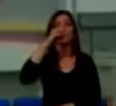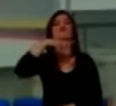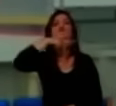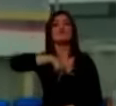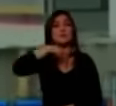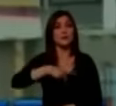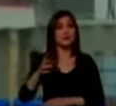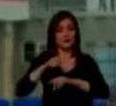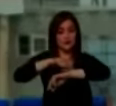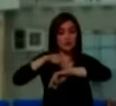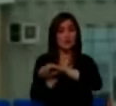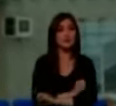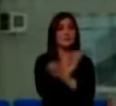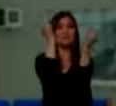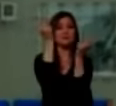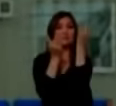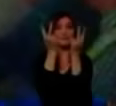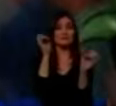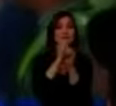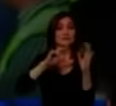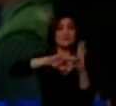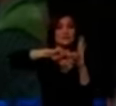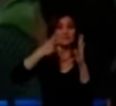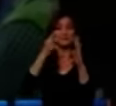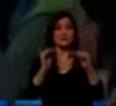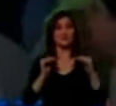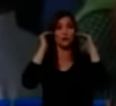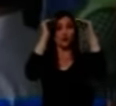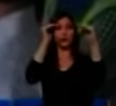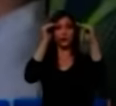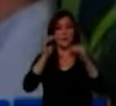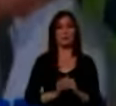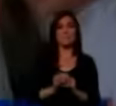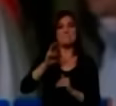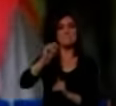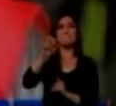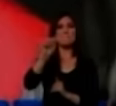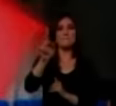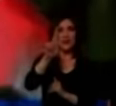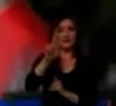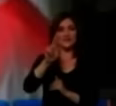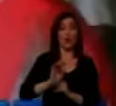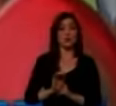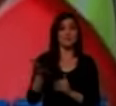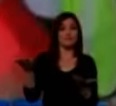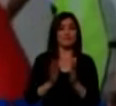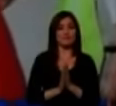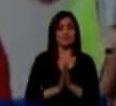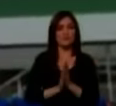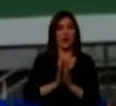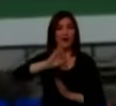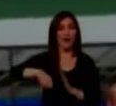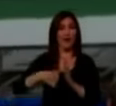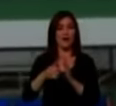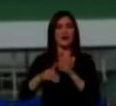mañana, Correa visitó el Instituto Tecnológico Superior del Mar en Jaramijó. Por la tarde, tiene previsto visitar